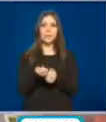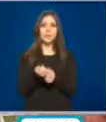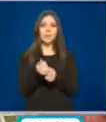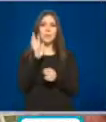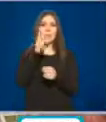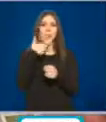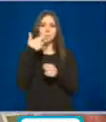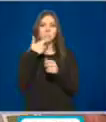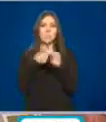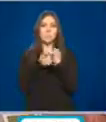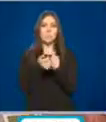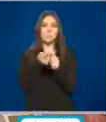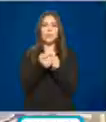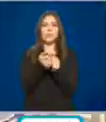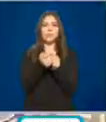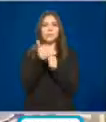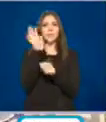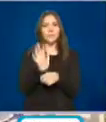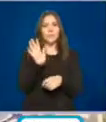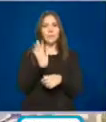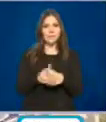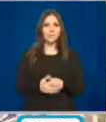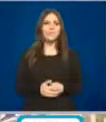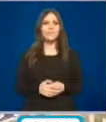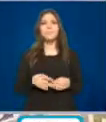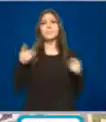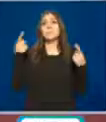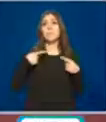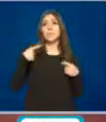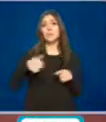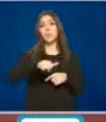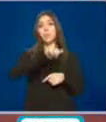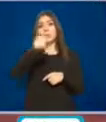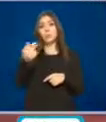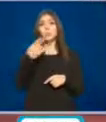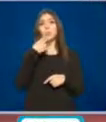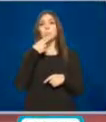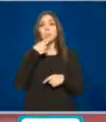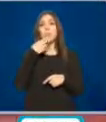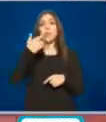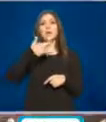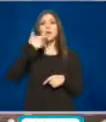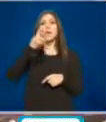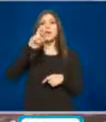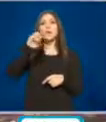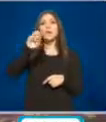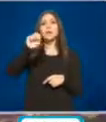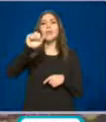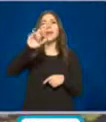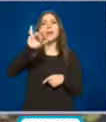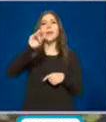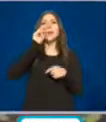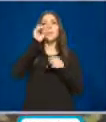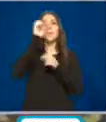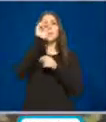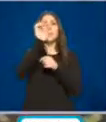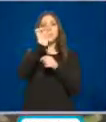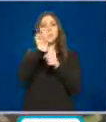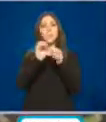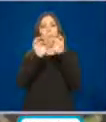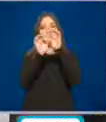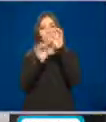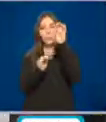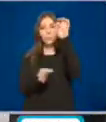Yo he bailar, roto sí, varias. a Hay la personas que pulserita. sí usan rosarios como pulseras y efectivamente lo hacen, ¿no? Sí. Pero, por ejemplo, si estás en